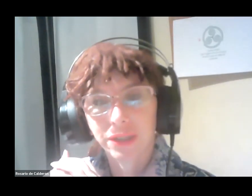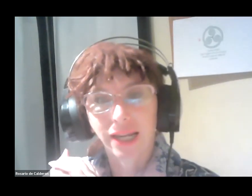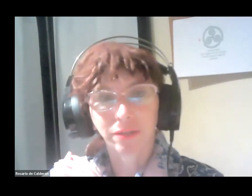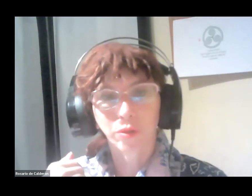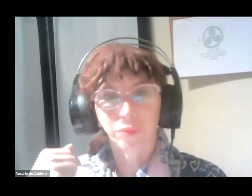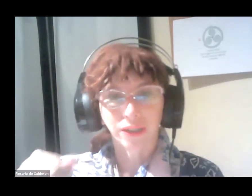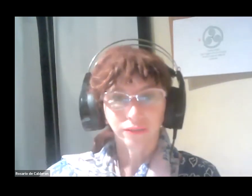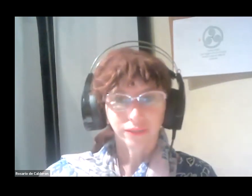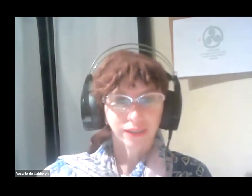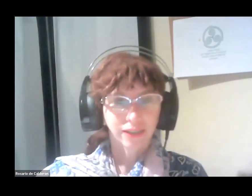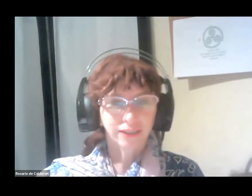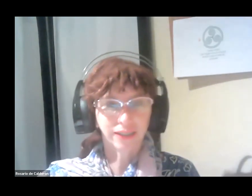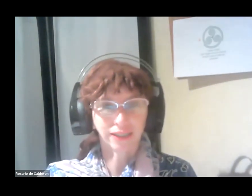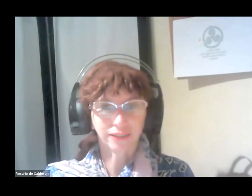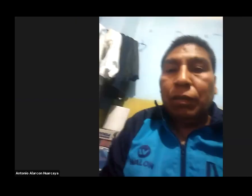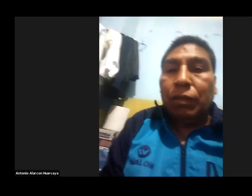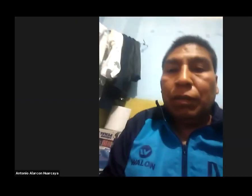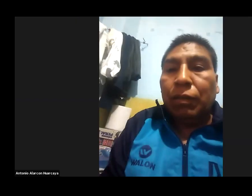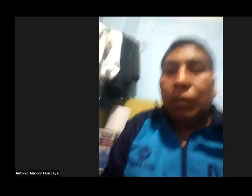bien muy bien